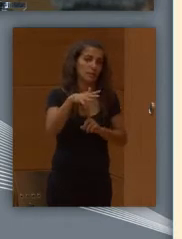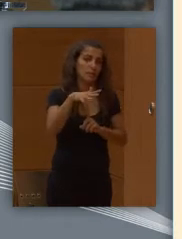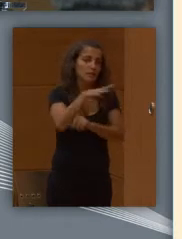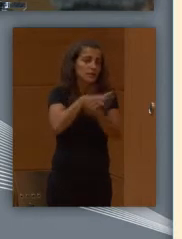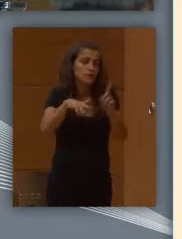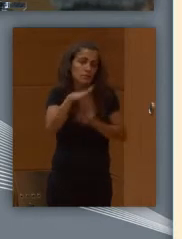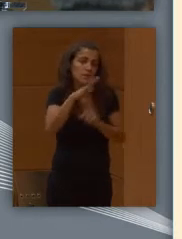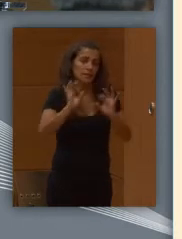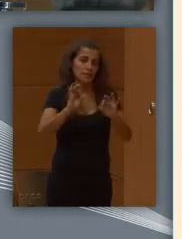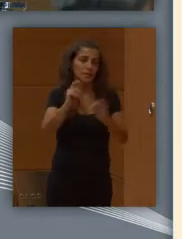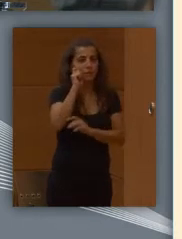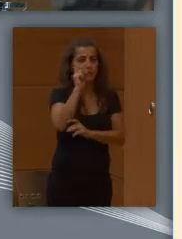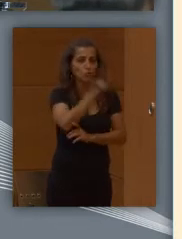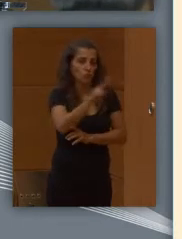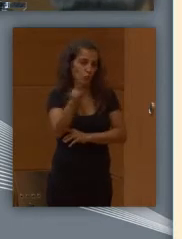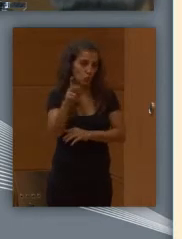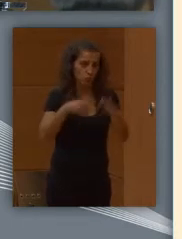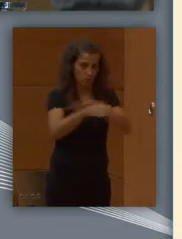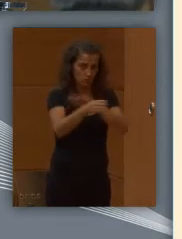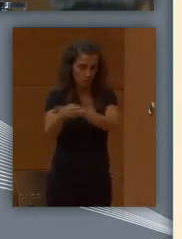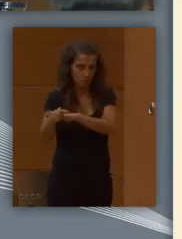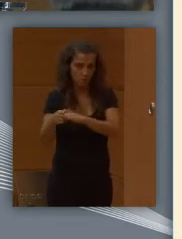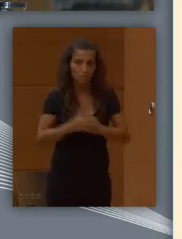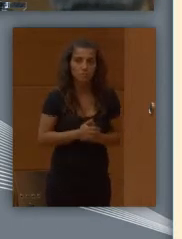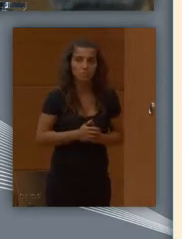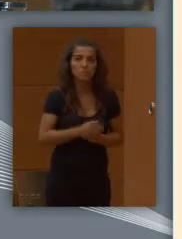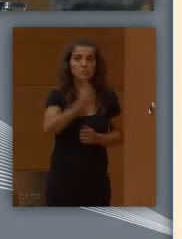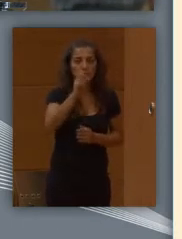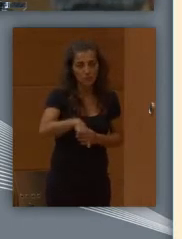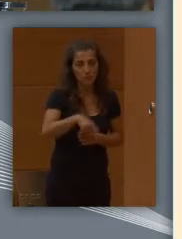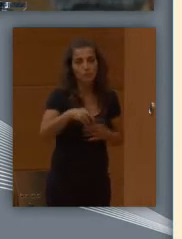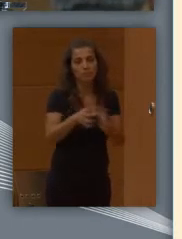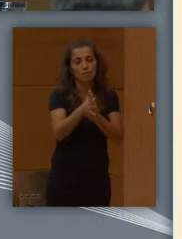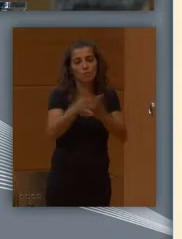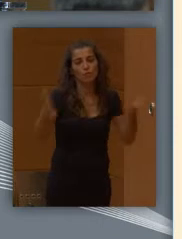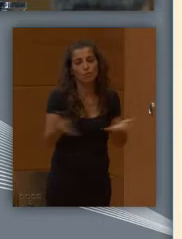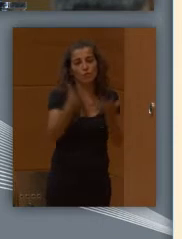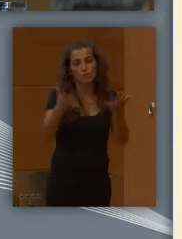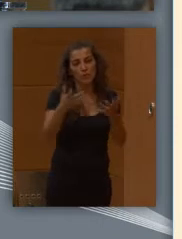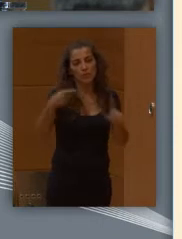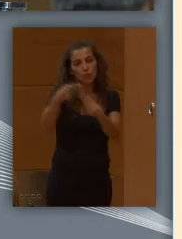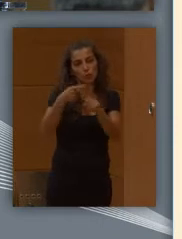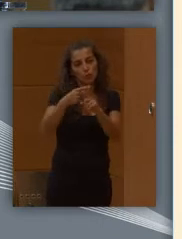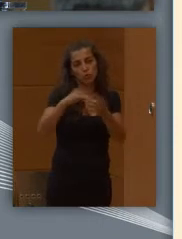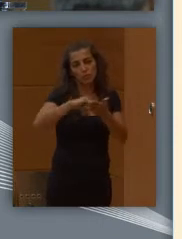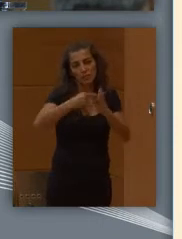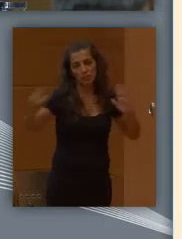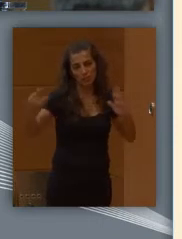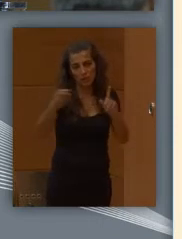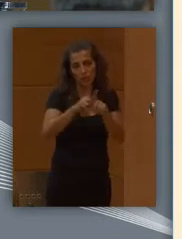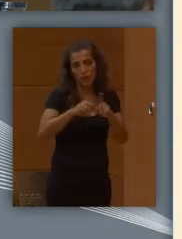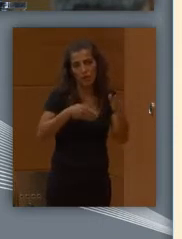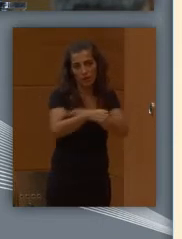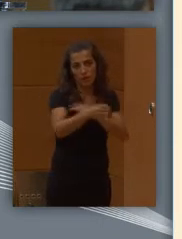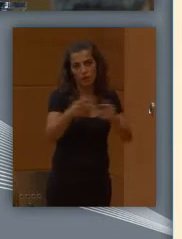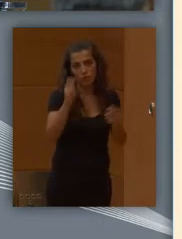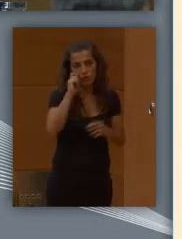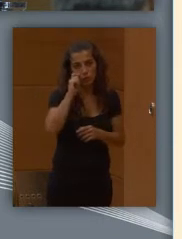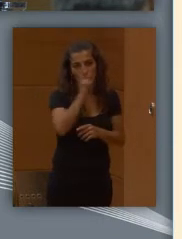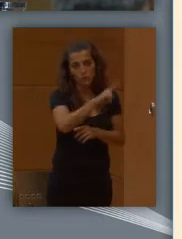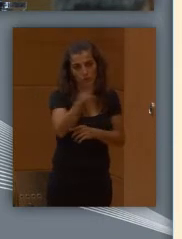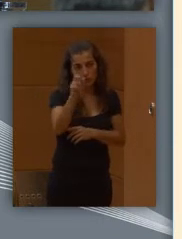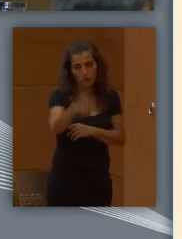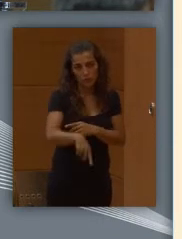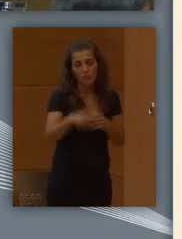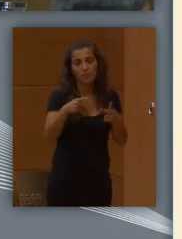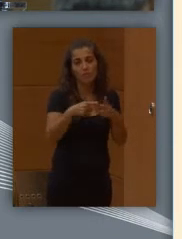del turismo accesible, ¿no? Luego, fomentar el uso de las TIC como ayudas técnicas para el acceso al turismo y también como facilitadores